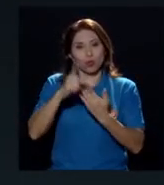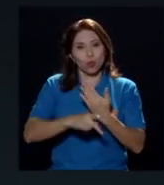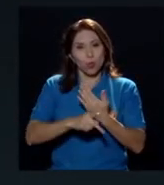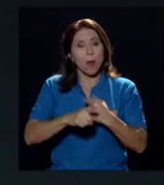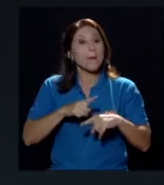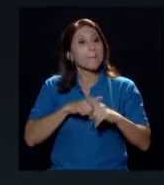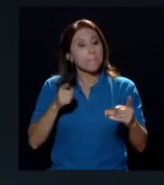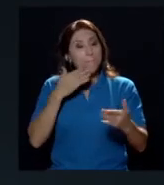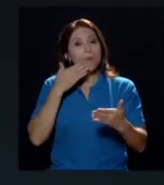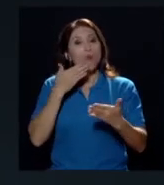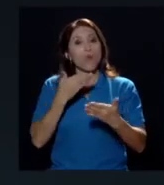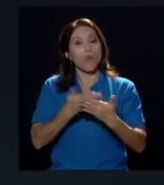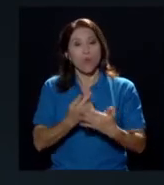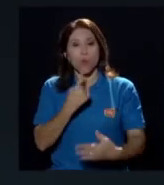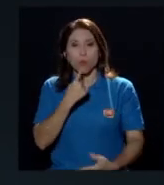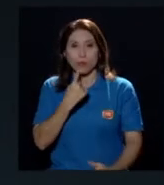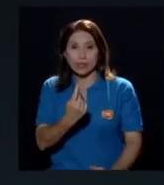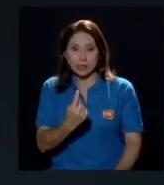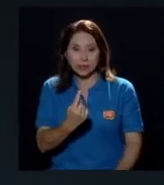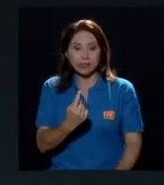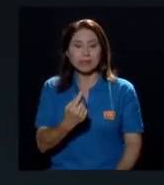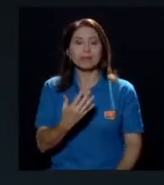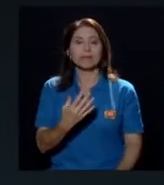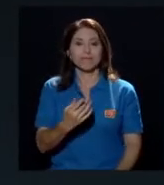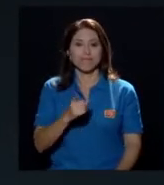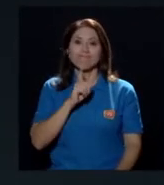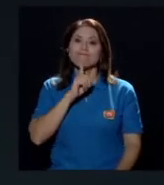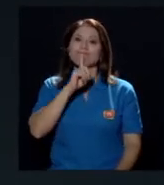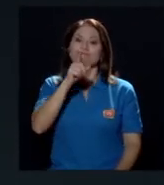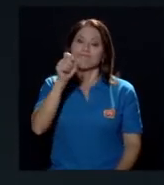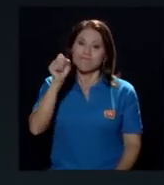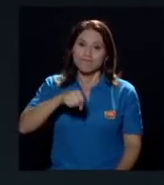útil mencionar que efectivamente